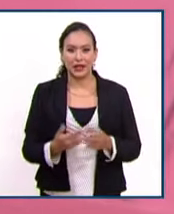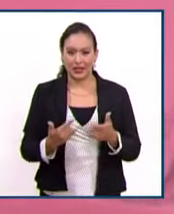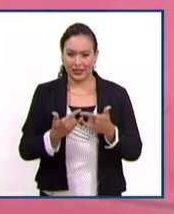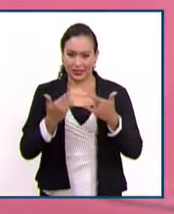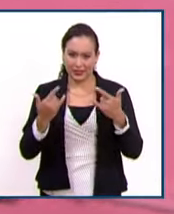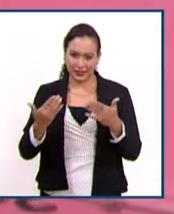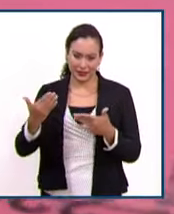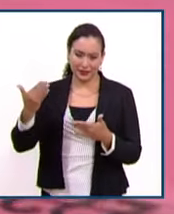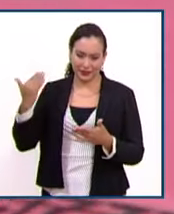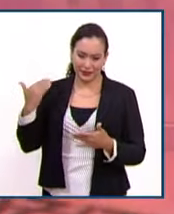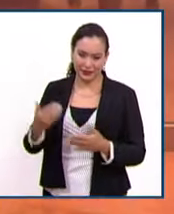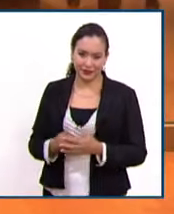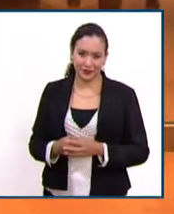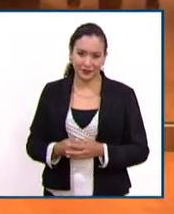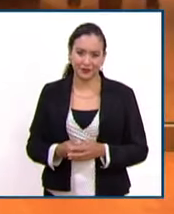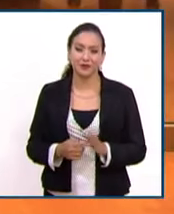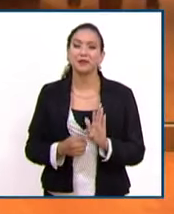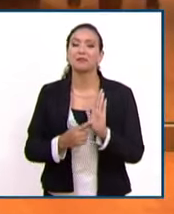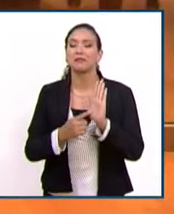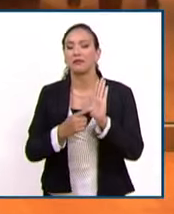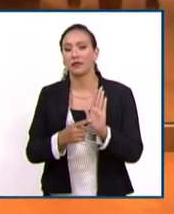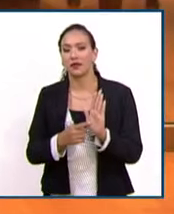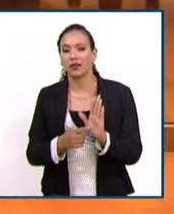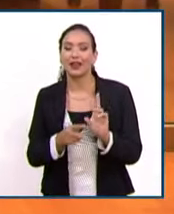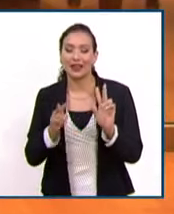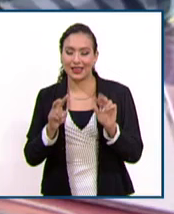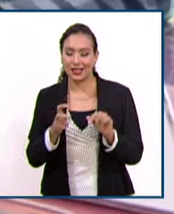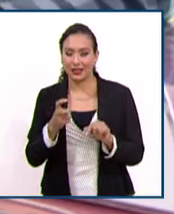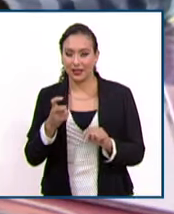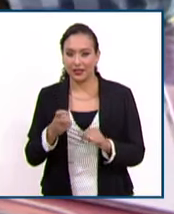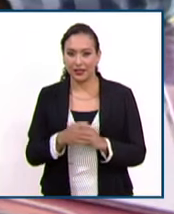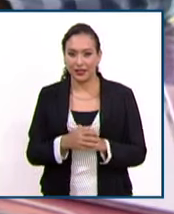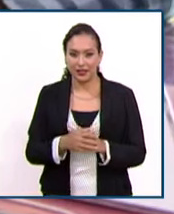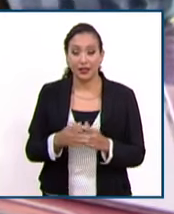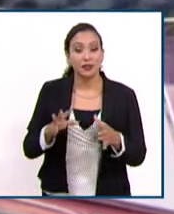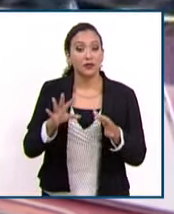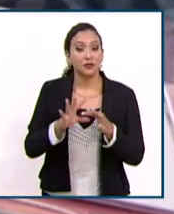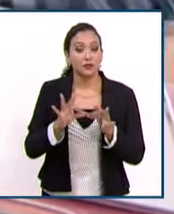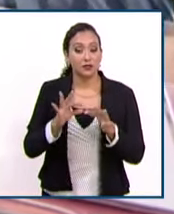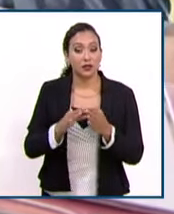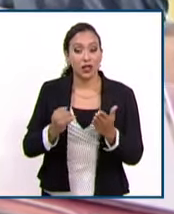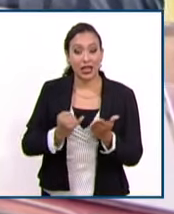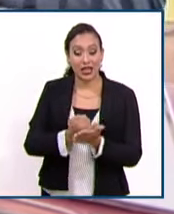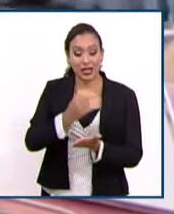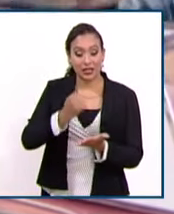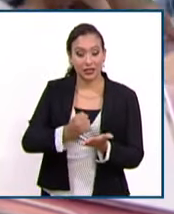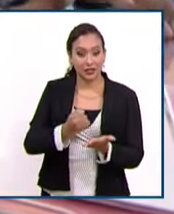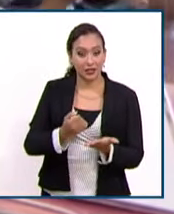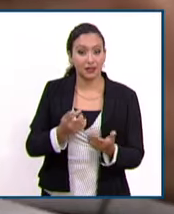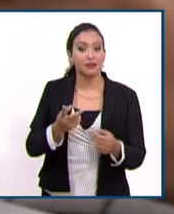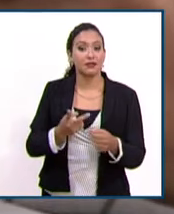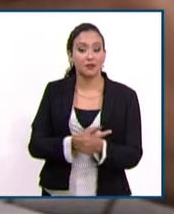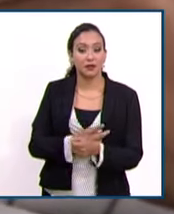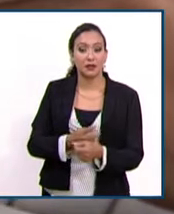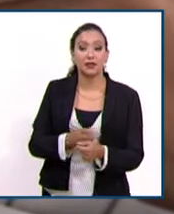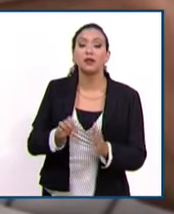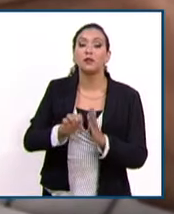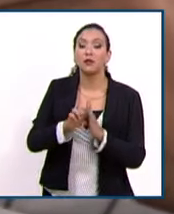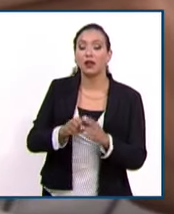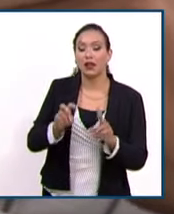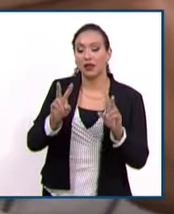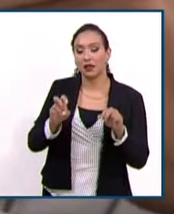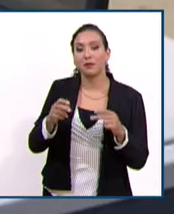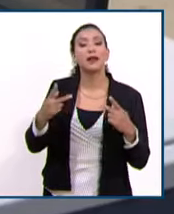el avance de los criterios de la Corte respecto a este tema y abordó los efectos de las sentencias cuando se refieren al derecho de consulta